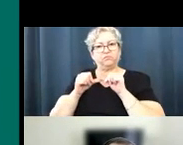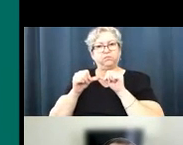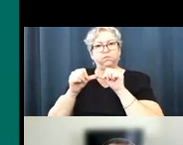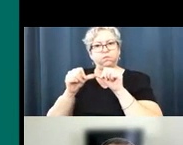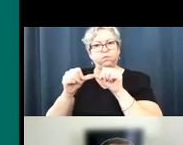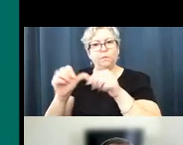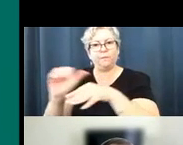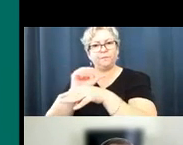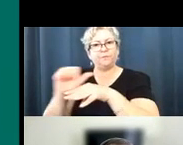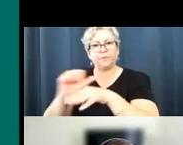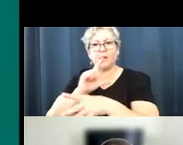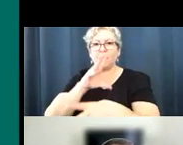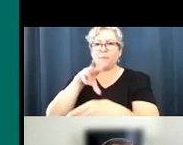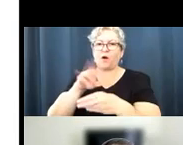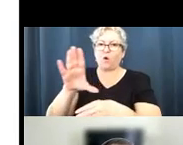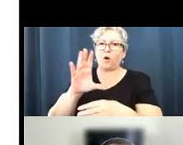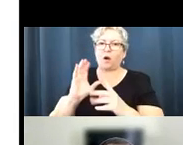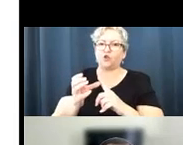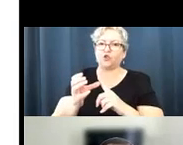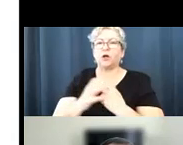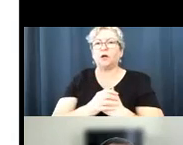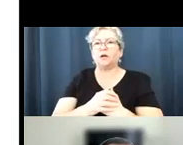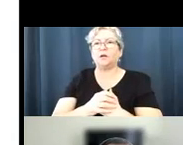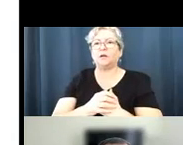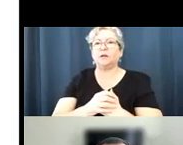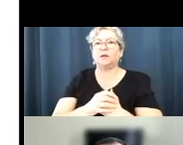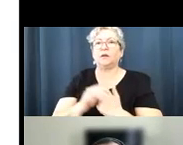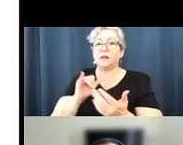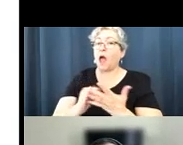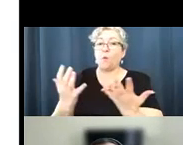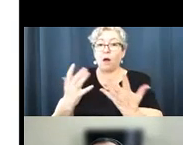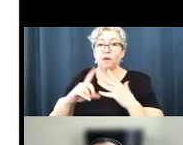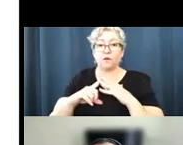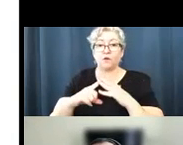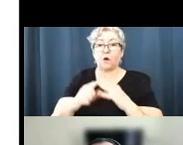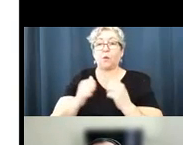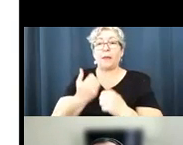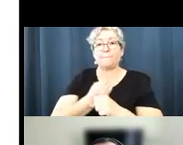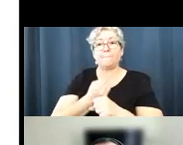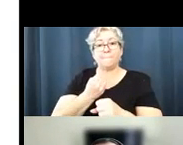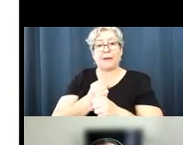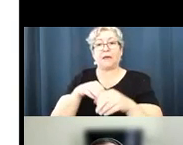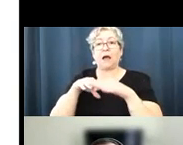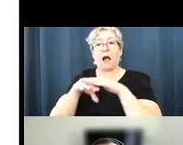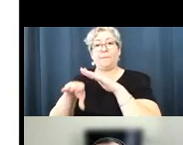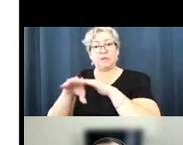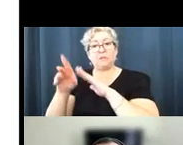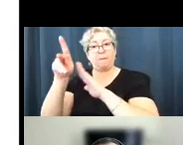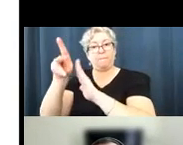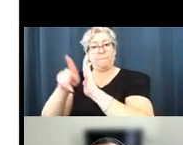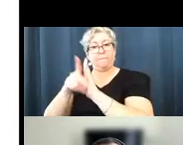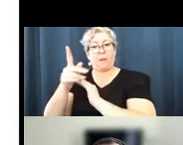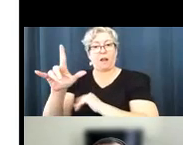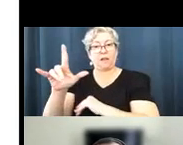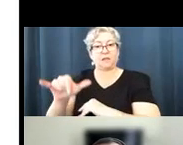práctica sustentable que exitosamente se convierte en parte de su cultura. Y eso es comenzando con tener una